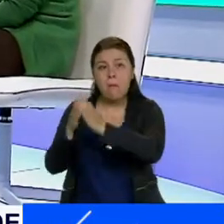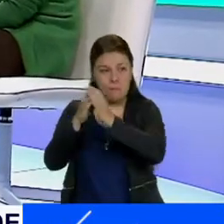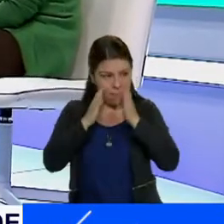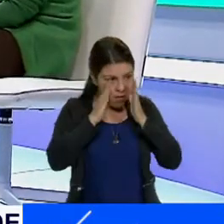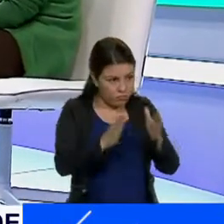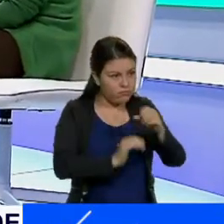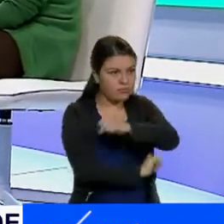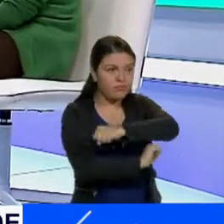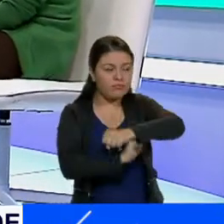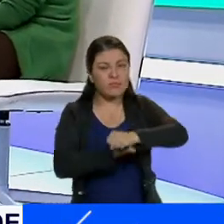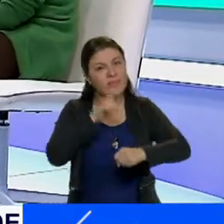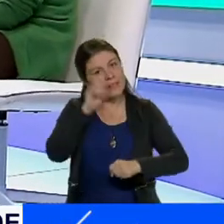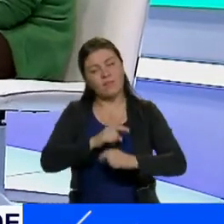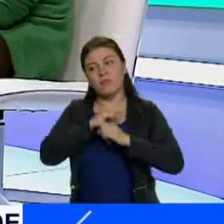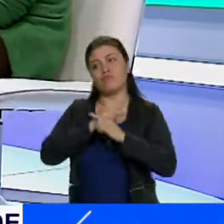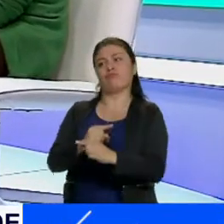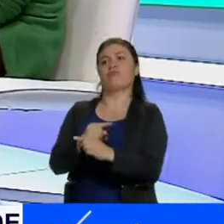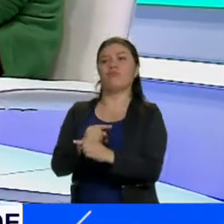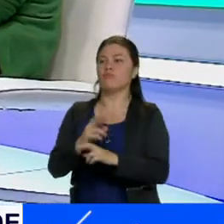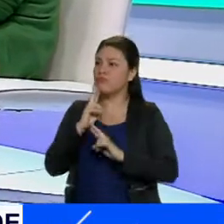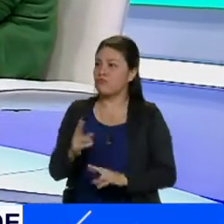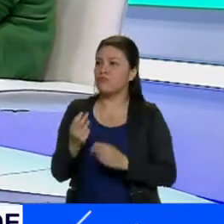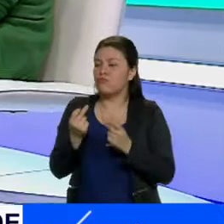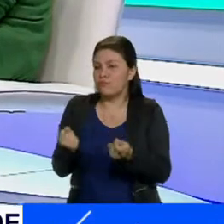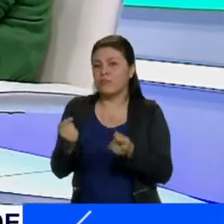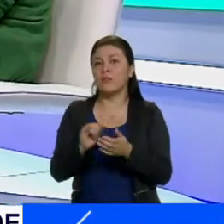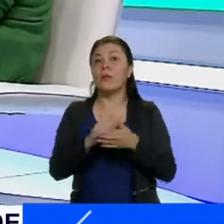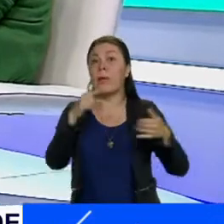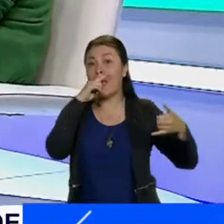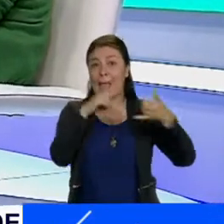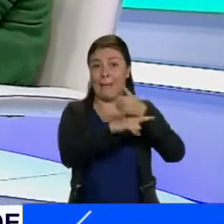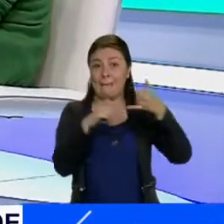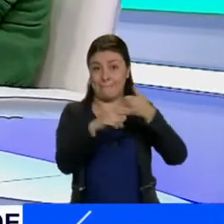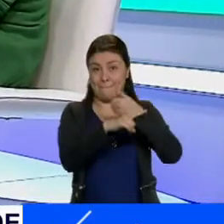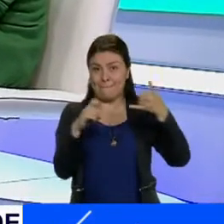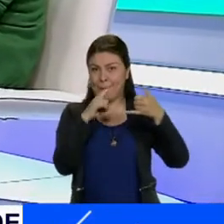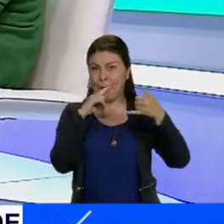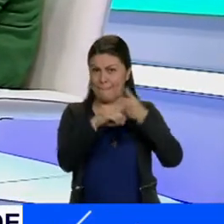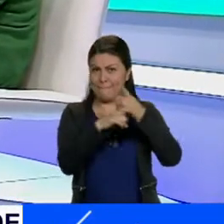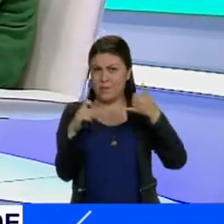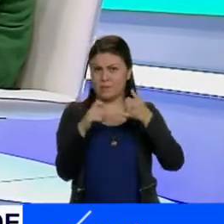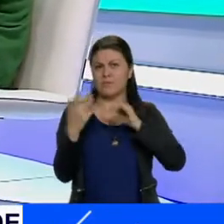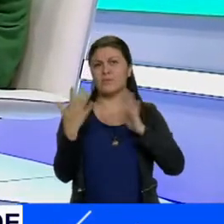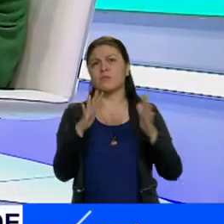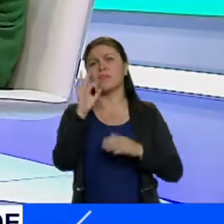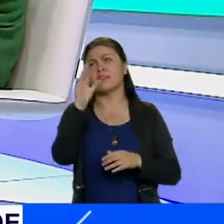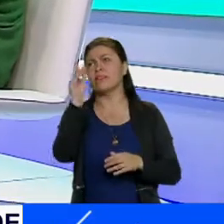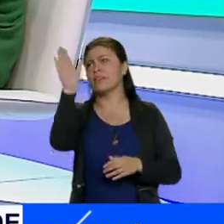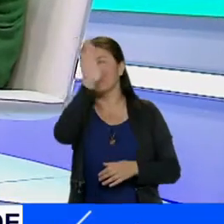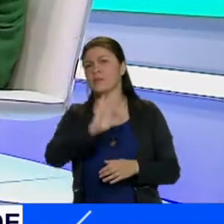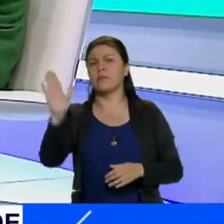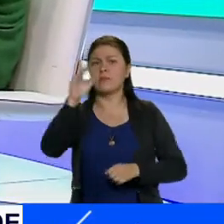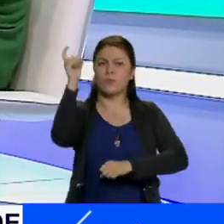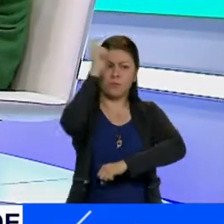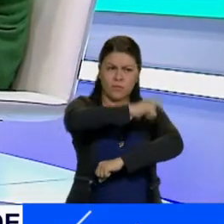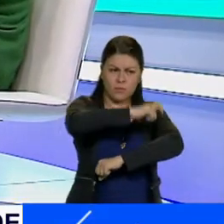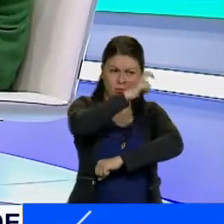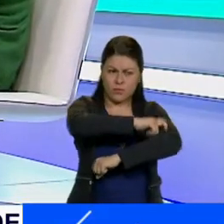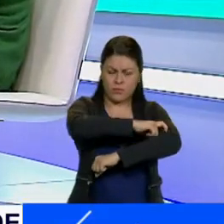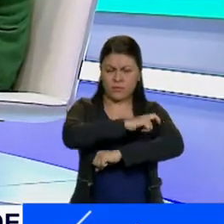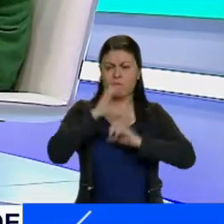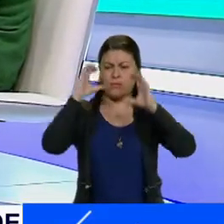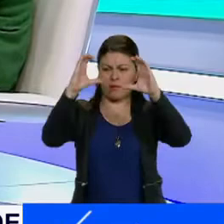tiempo y con contundencia. Sí. Solo Corpo Amazonía tiene jurisdicción, creo que en 3 departamentos, Putumayo, Caquetá y